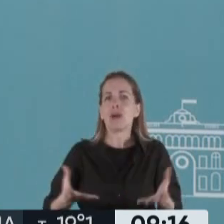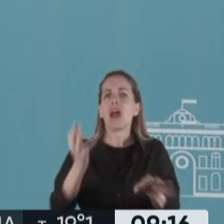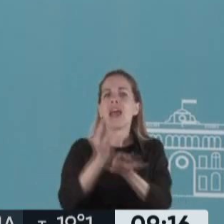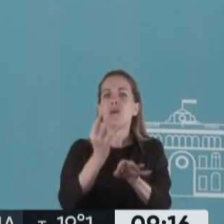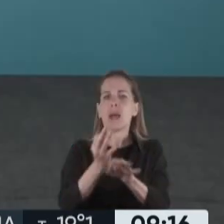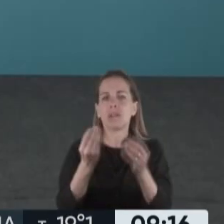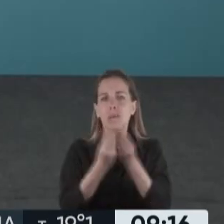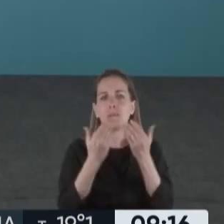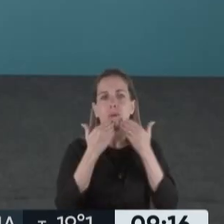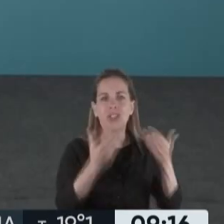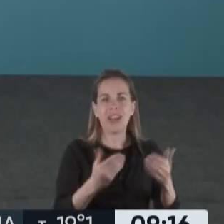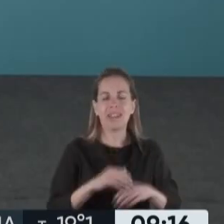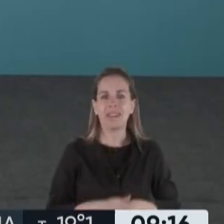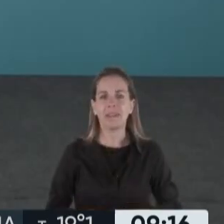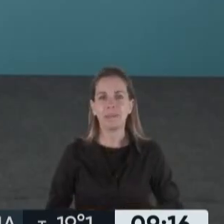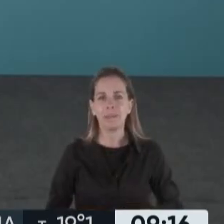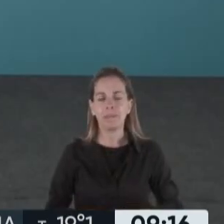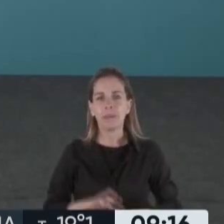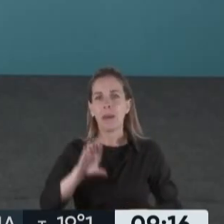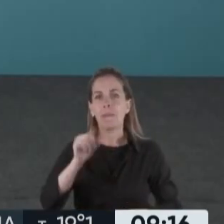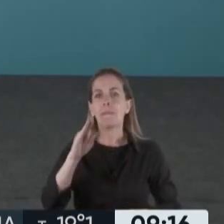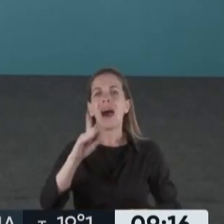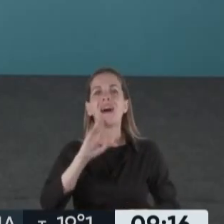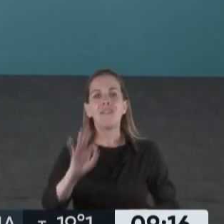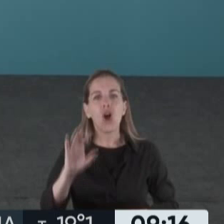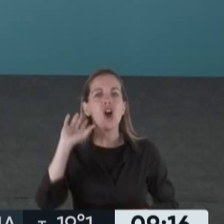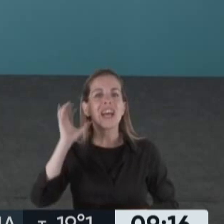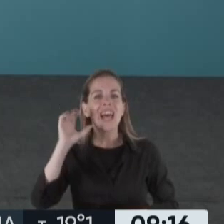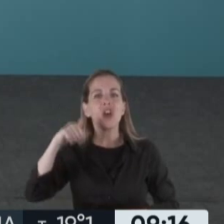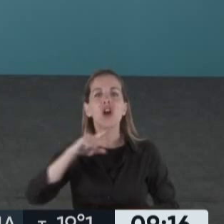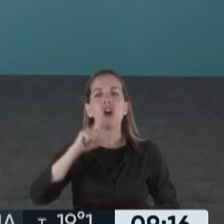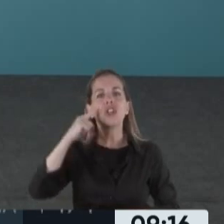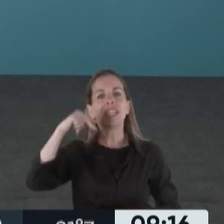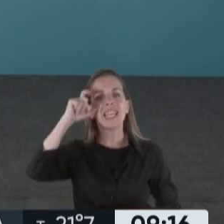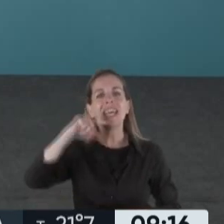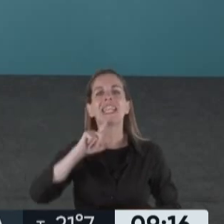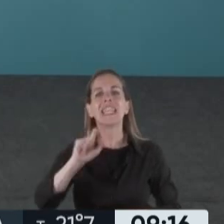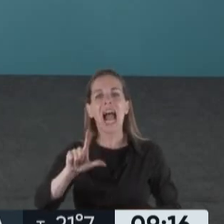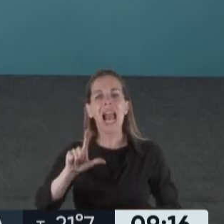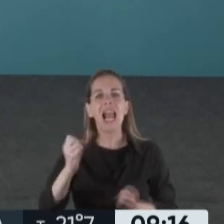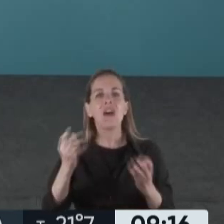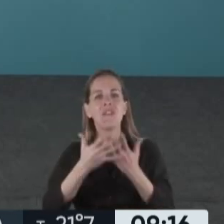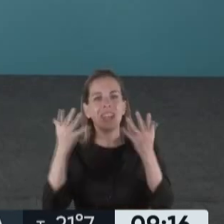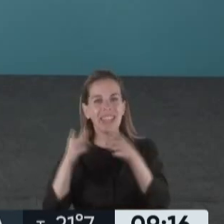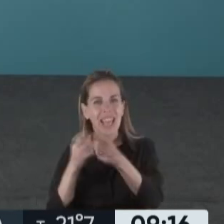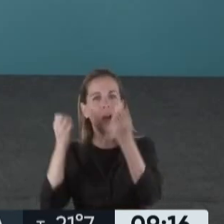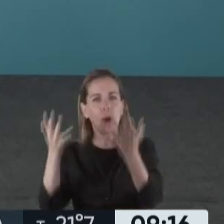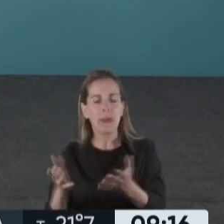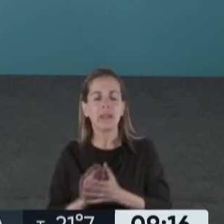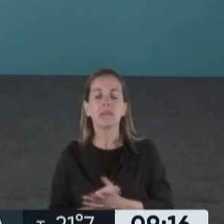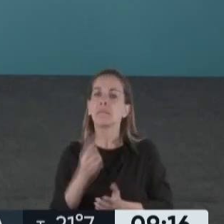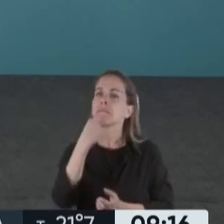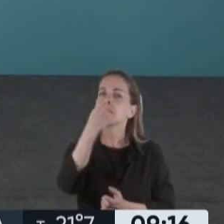posible. Muchas gracias, Mauro. Pablo Gagliano, Continental. Pablo, buen día. ¿Qué tal? ¿Cómo le va? Buenos días, portavoz. La consulto